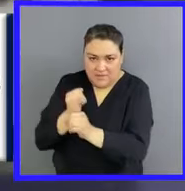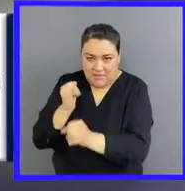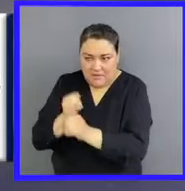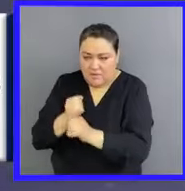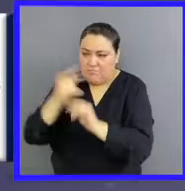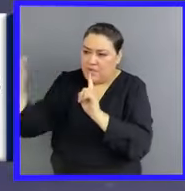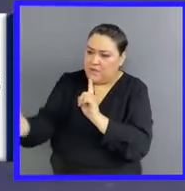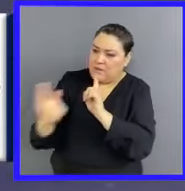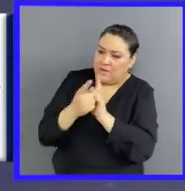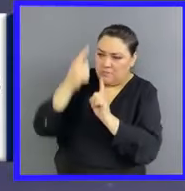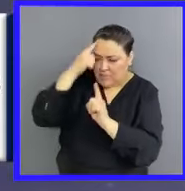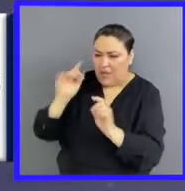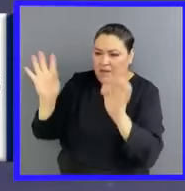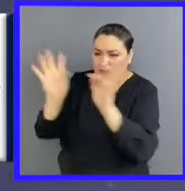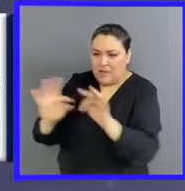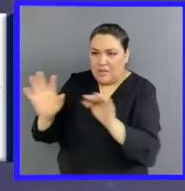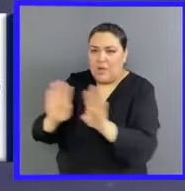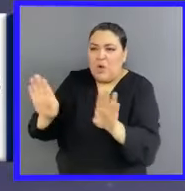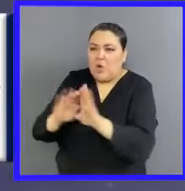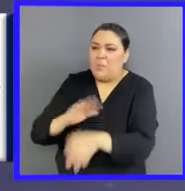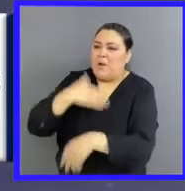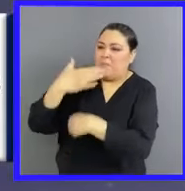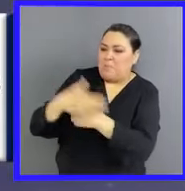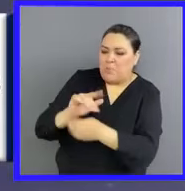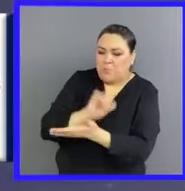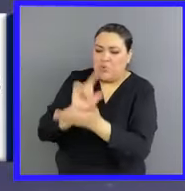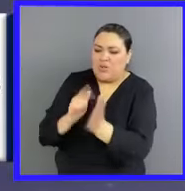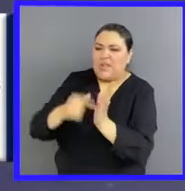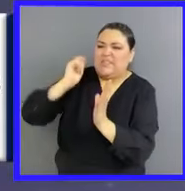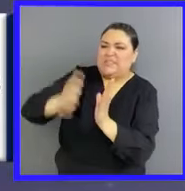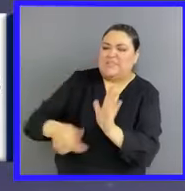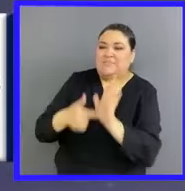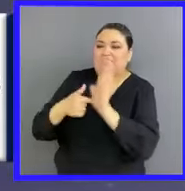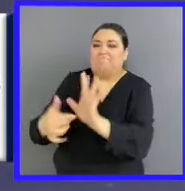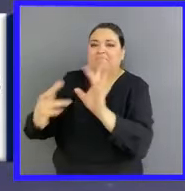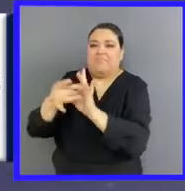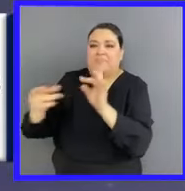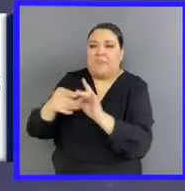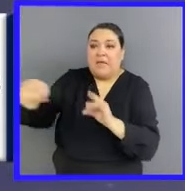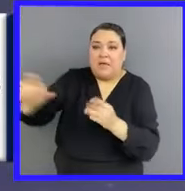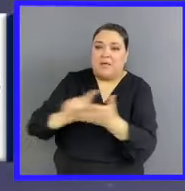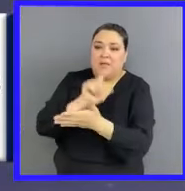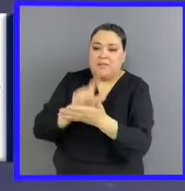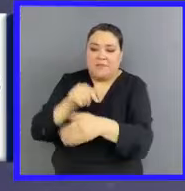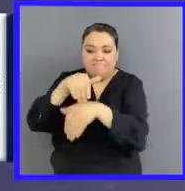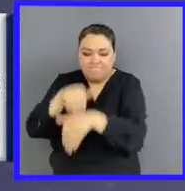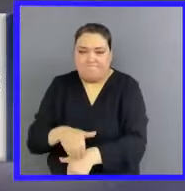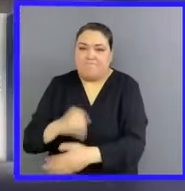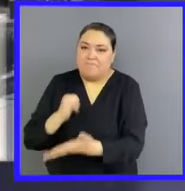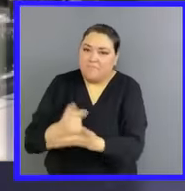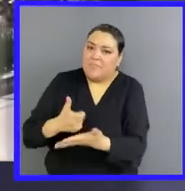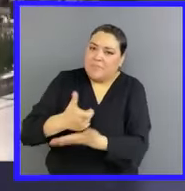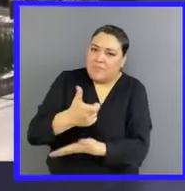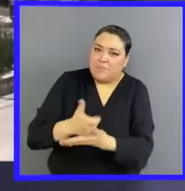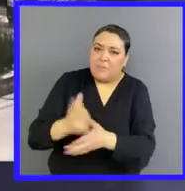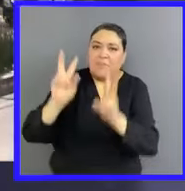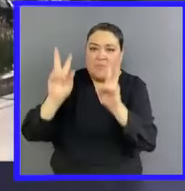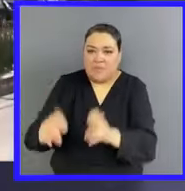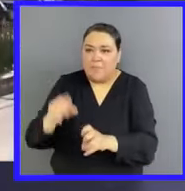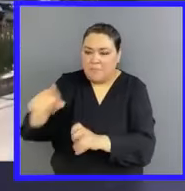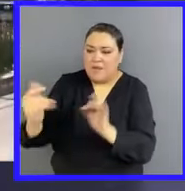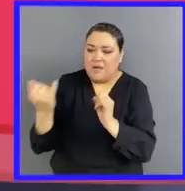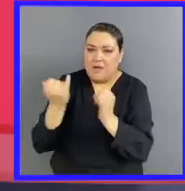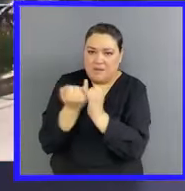explicar los detalles de las nuevas disposiciones para cumplir con la reforma al Código Fiscal en materia de conectividad con las